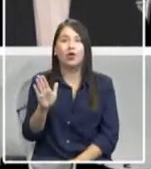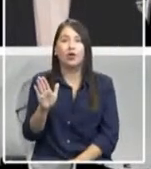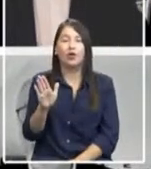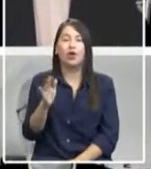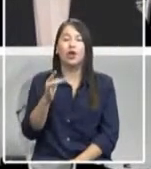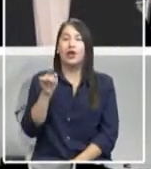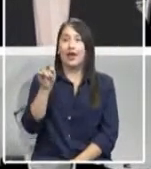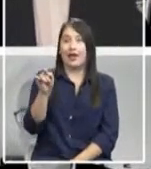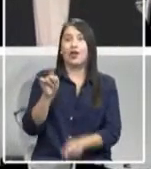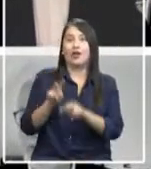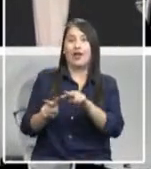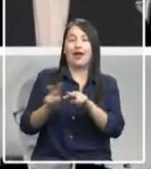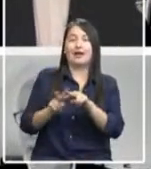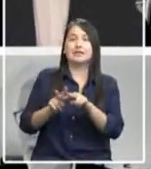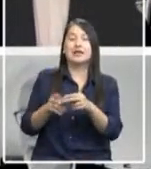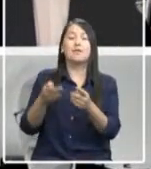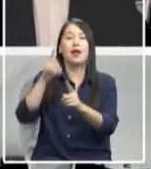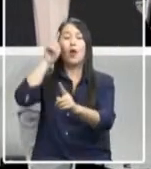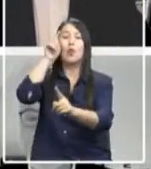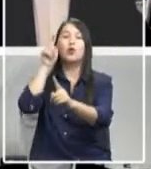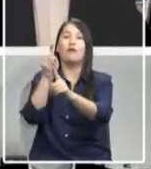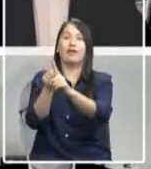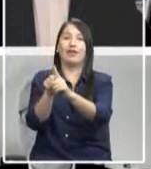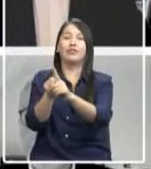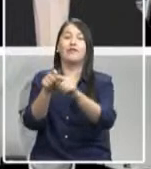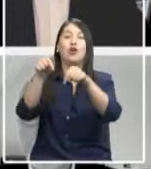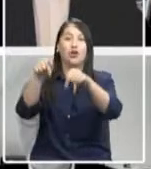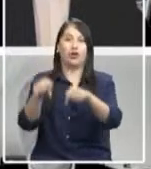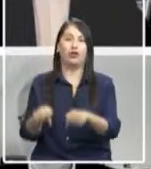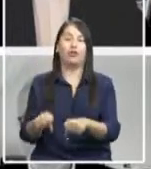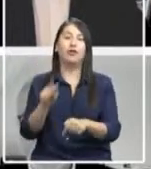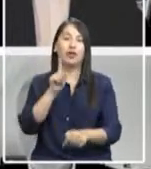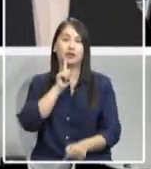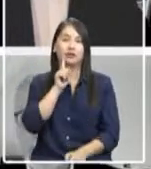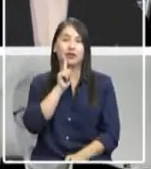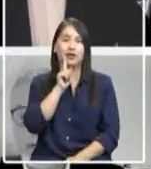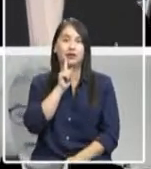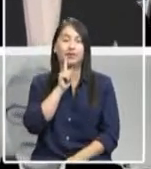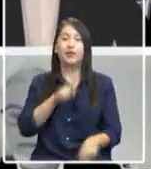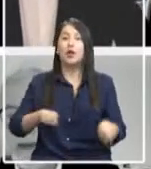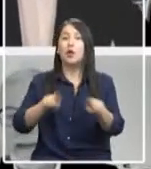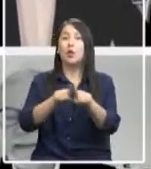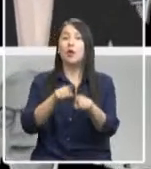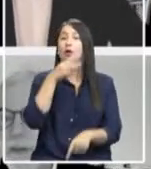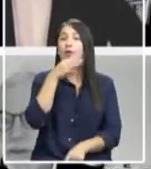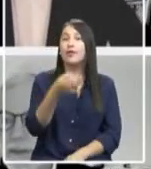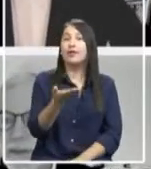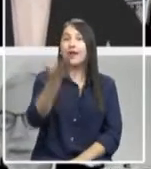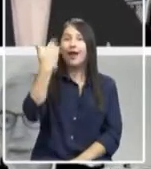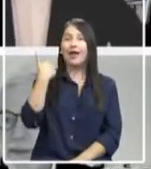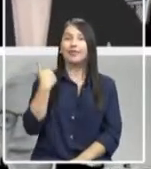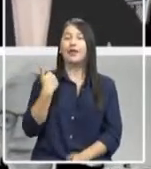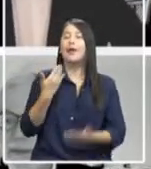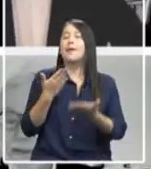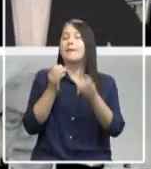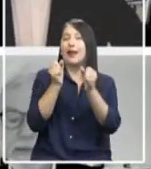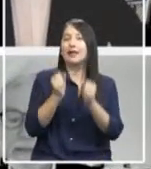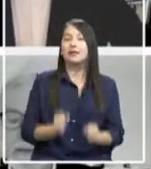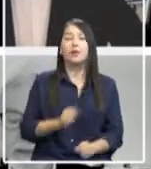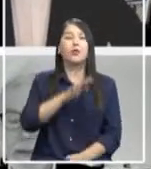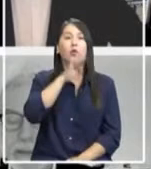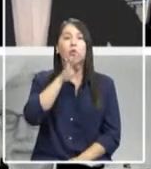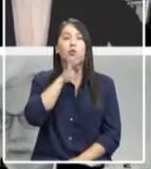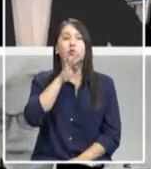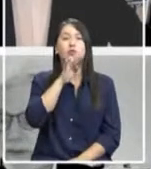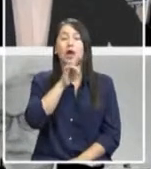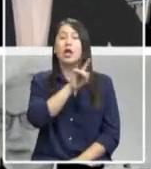lo que hace para algún propósito que se da hoy en día. Como dije antes, es para que sea útil y no